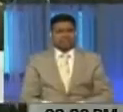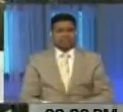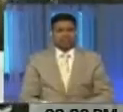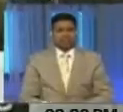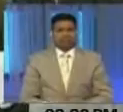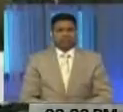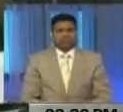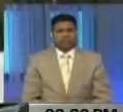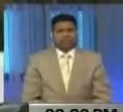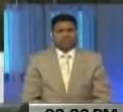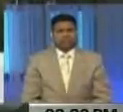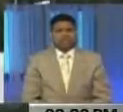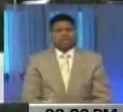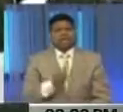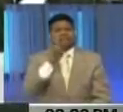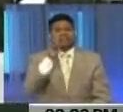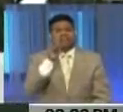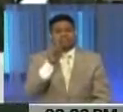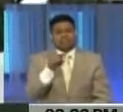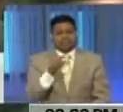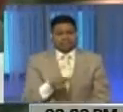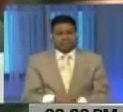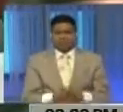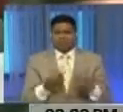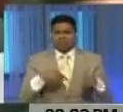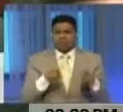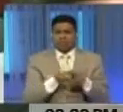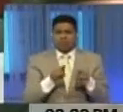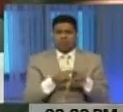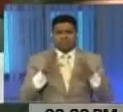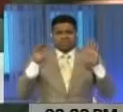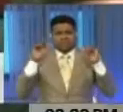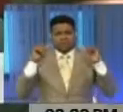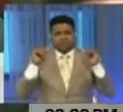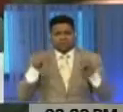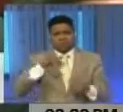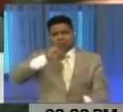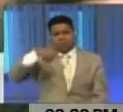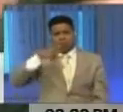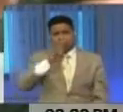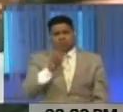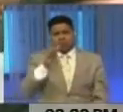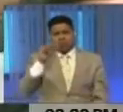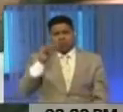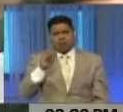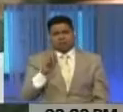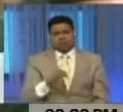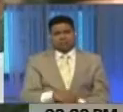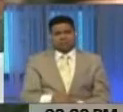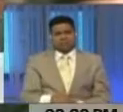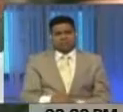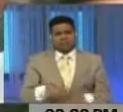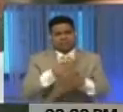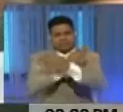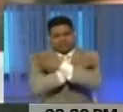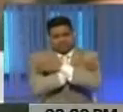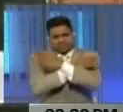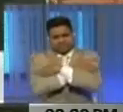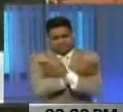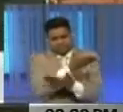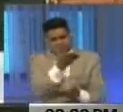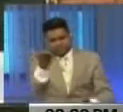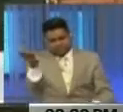Forero. También saludo al presidente Juan Manuel Santos y nuestras felicitaciones. Verdaderamente ha